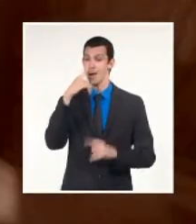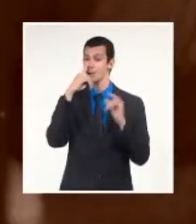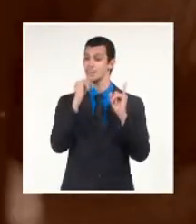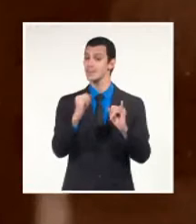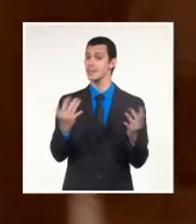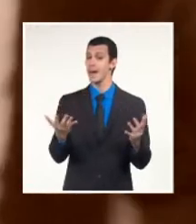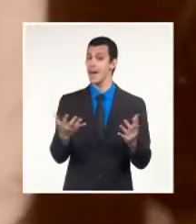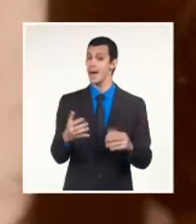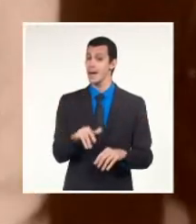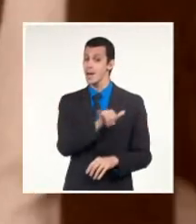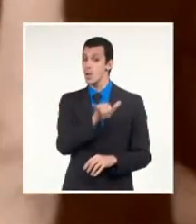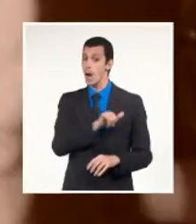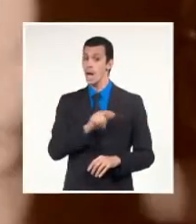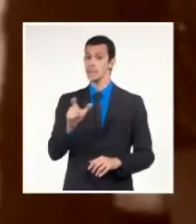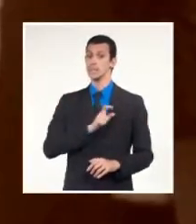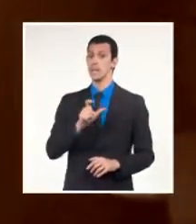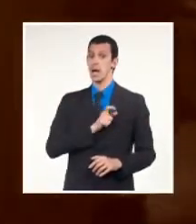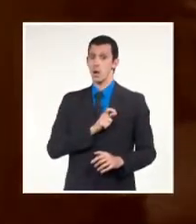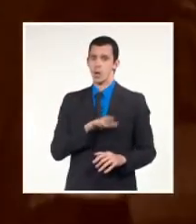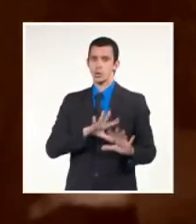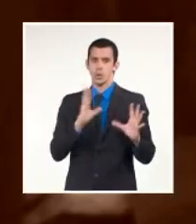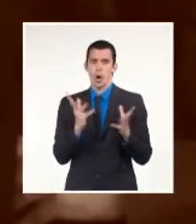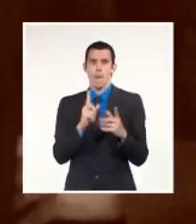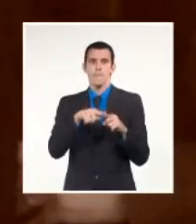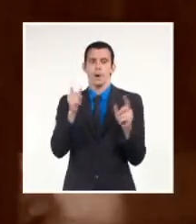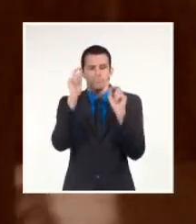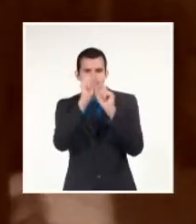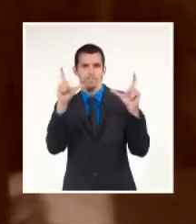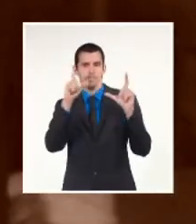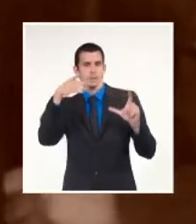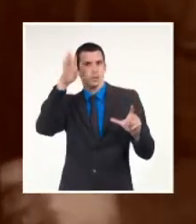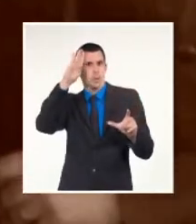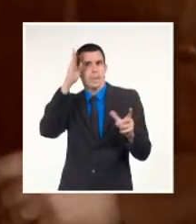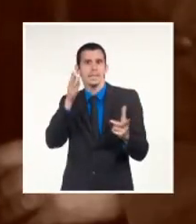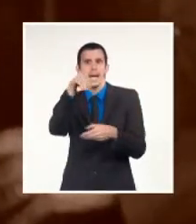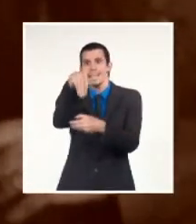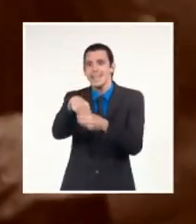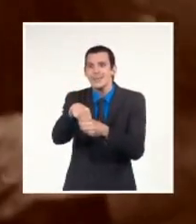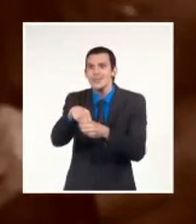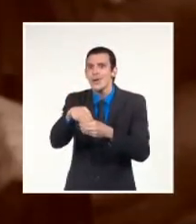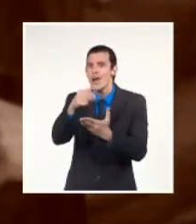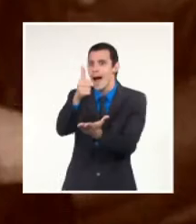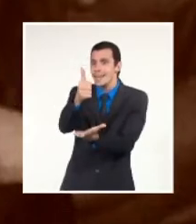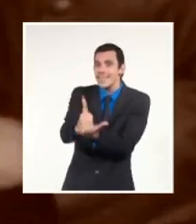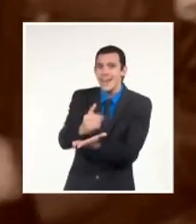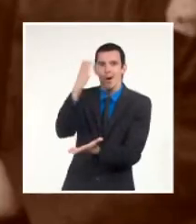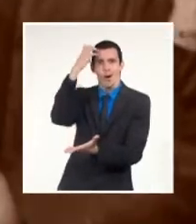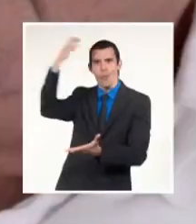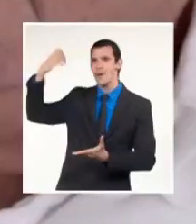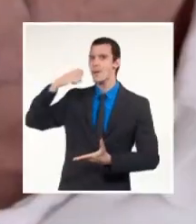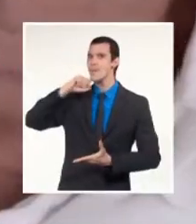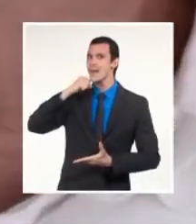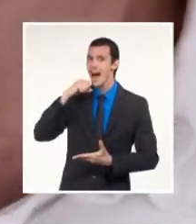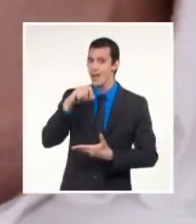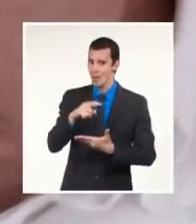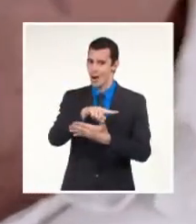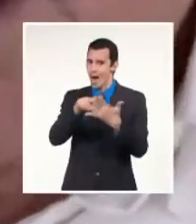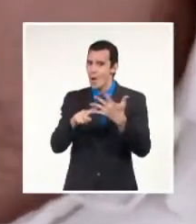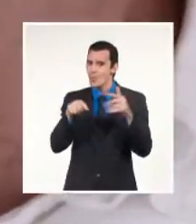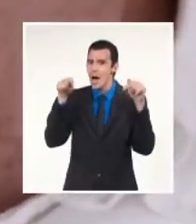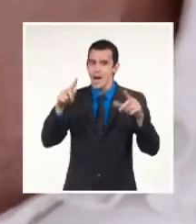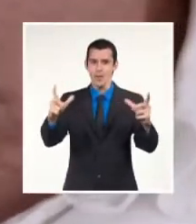Yo siempre pensé que estaban disparándonos, y me pongo detrás de una silla, creyendo que están disparando, y ahí me agarran.